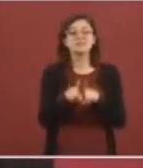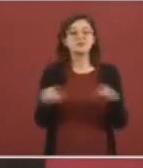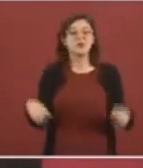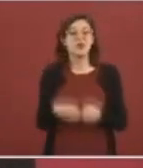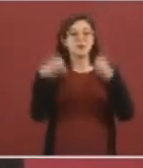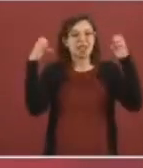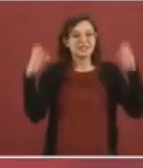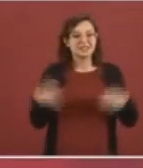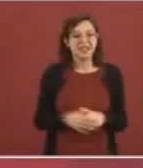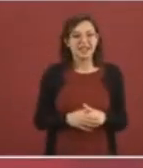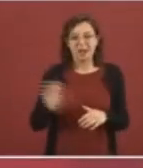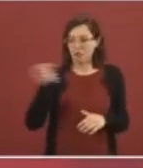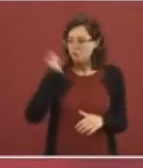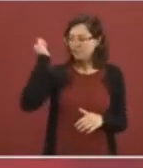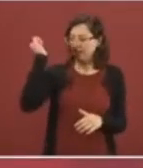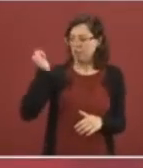va analizando,